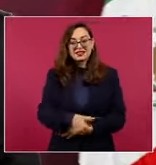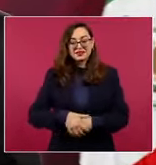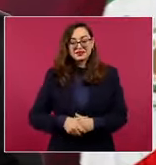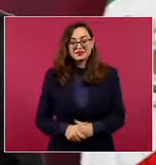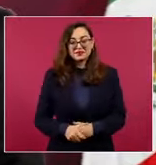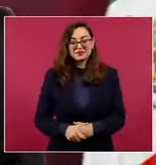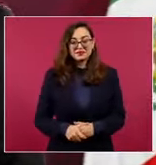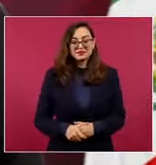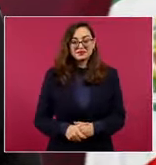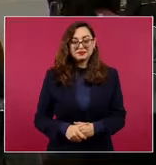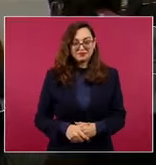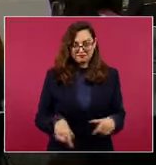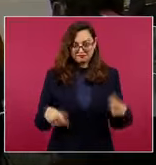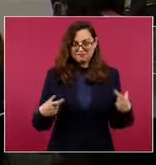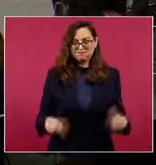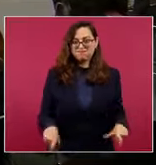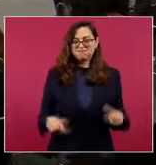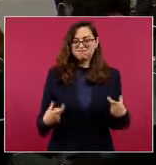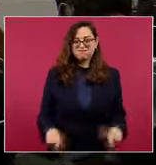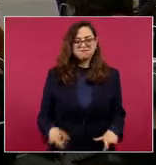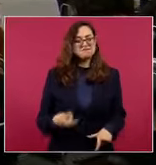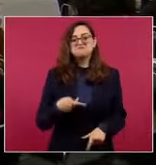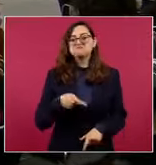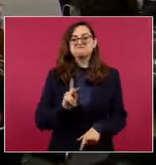los potentados.